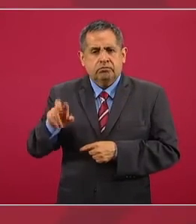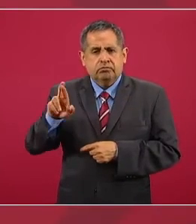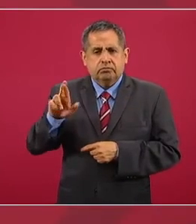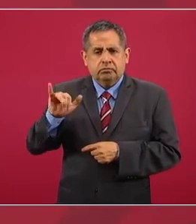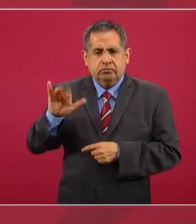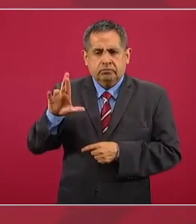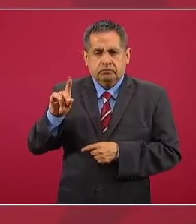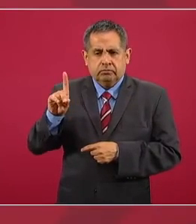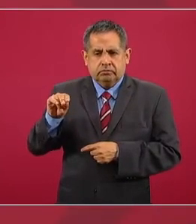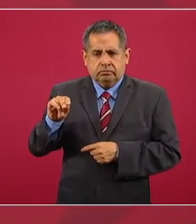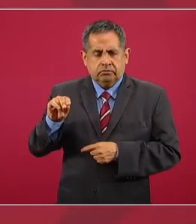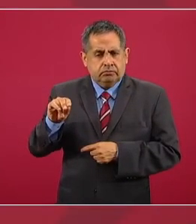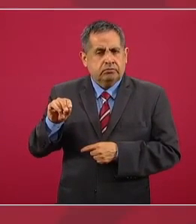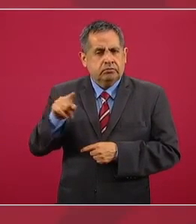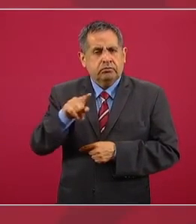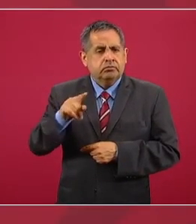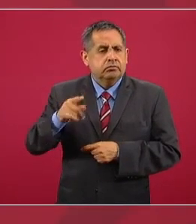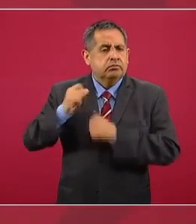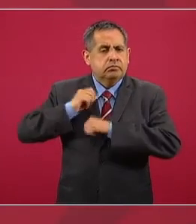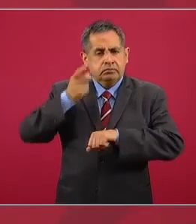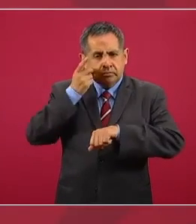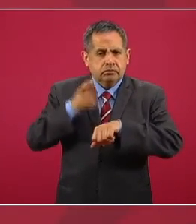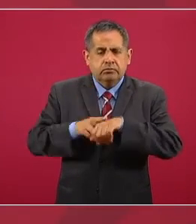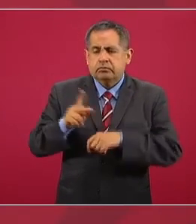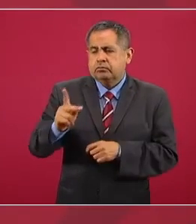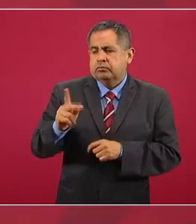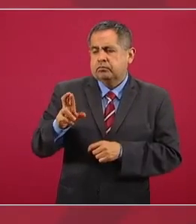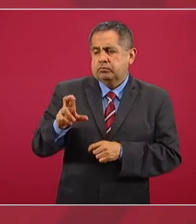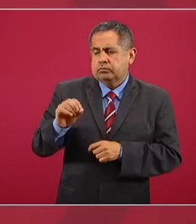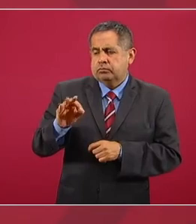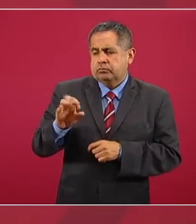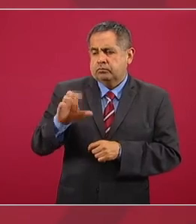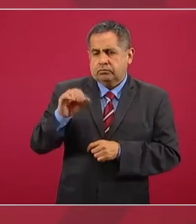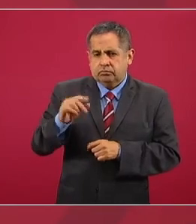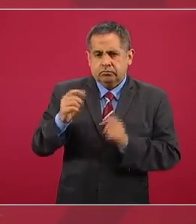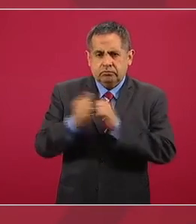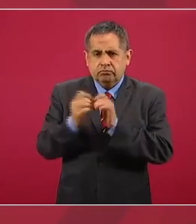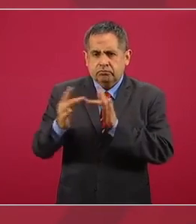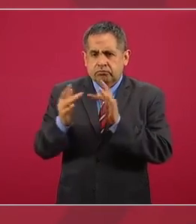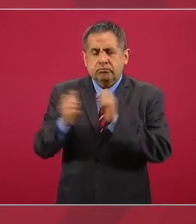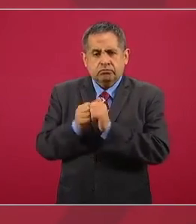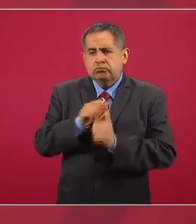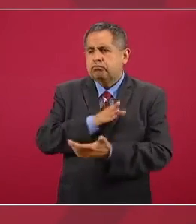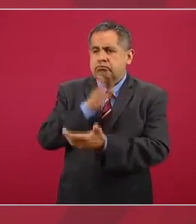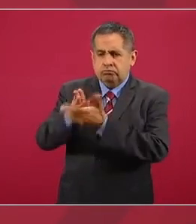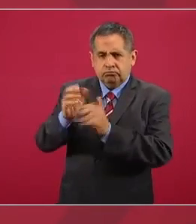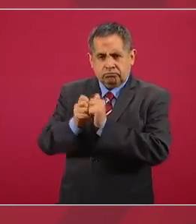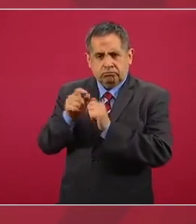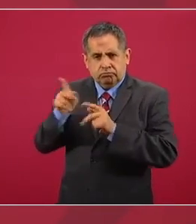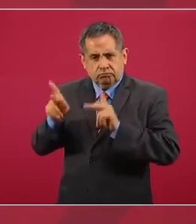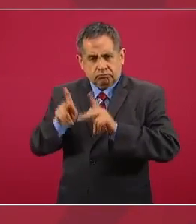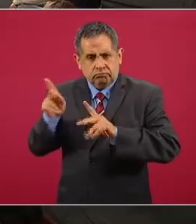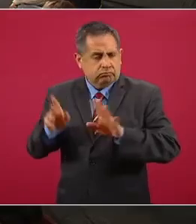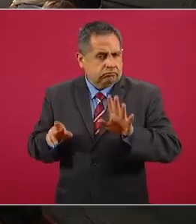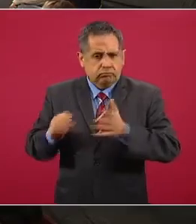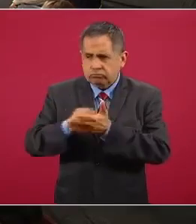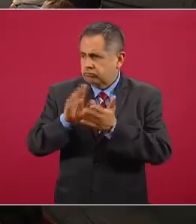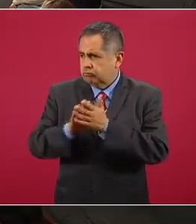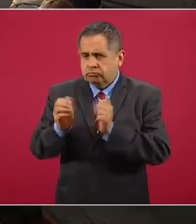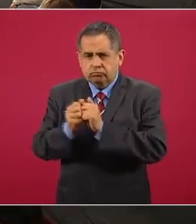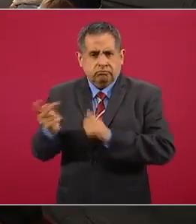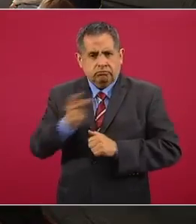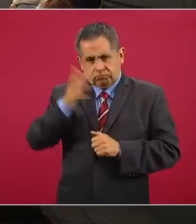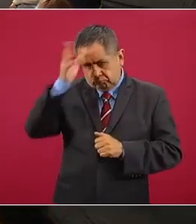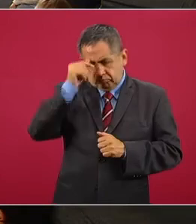Ricardo Sheffield, procurador del consumidor? Okay. Sí, va a ir allá, nada más se ponen de